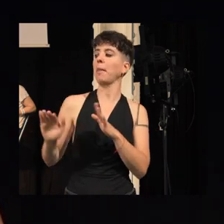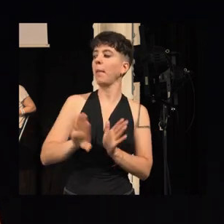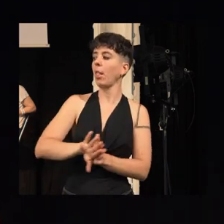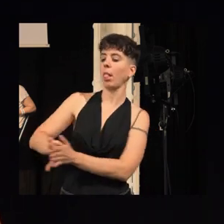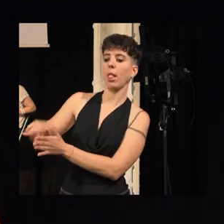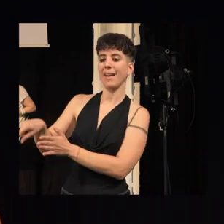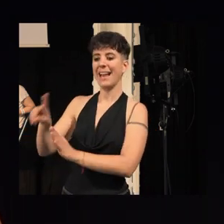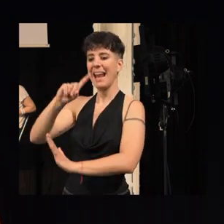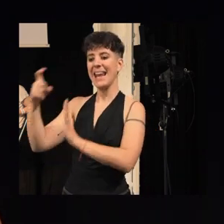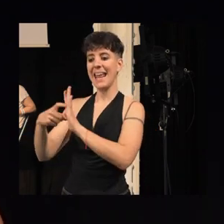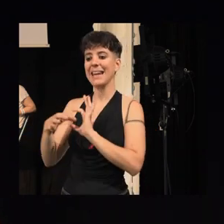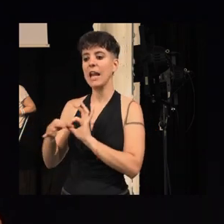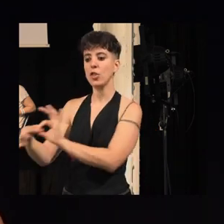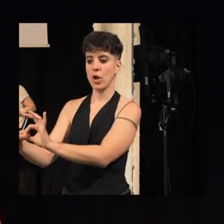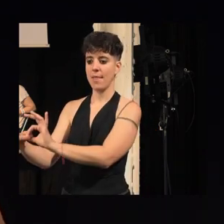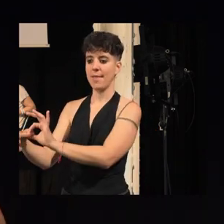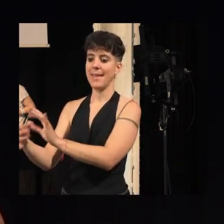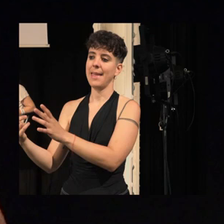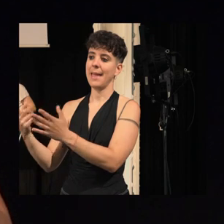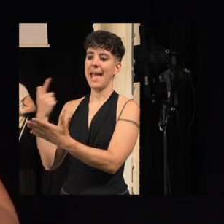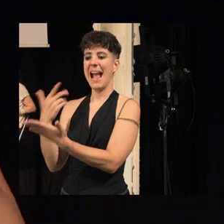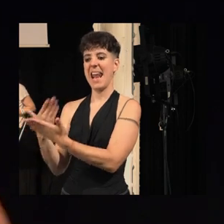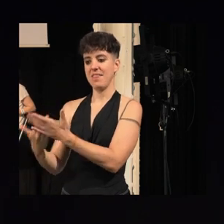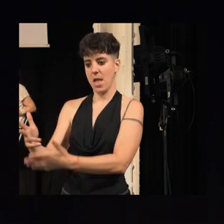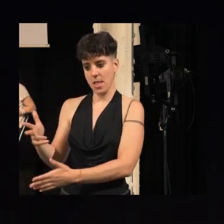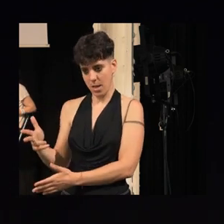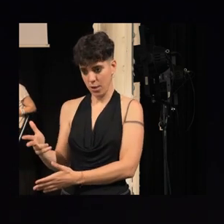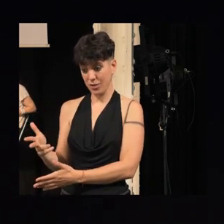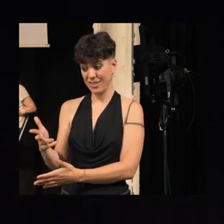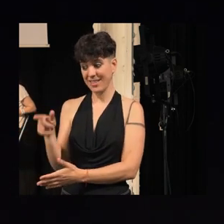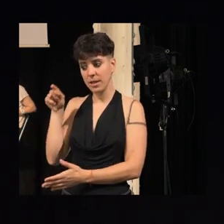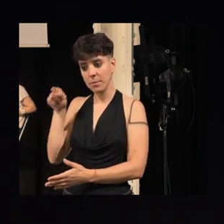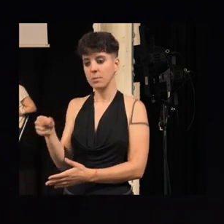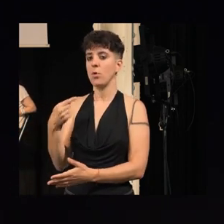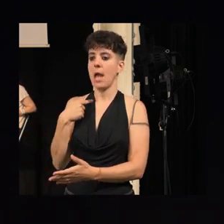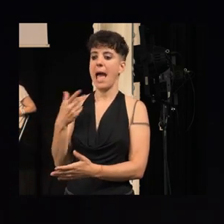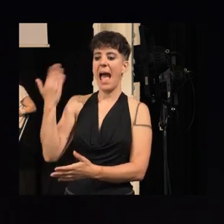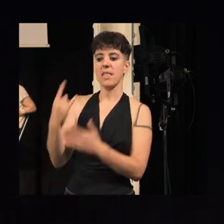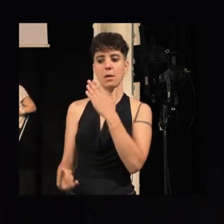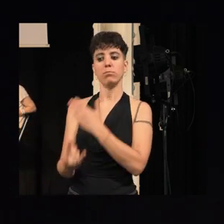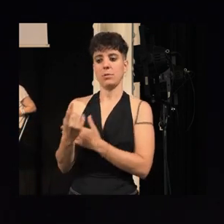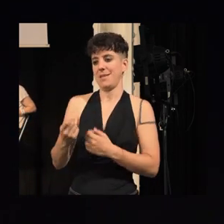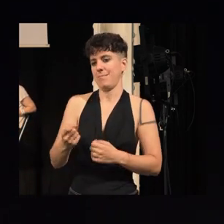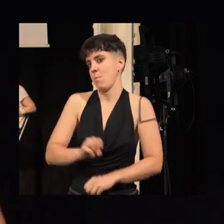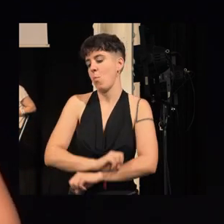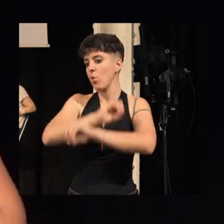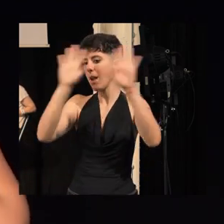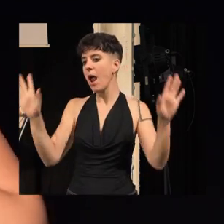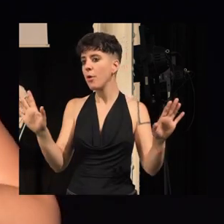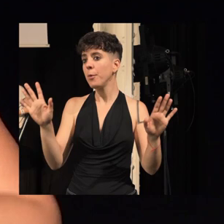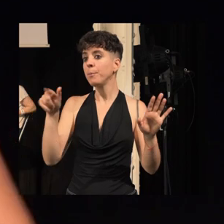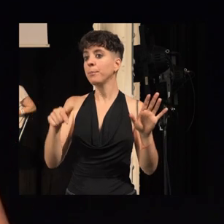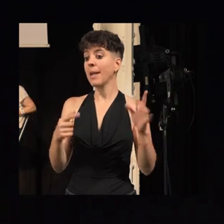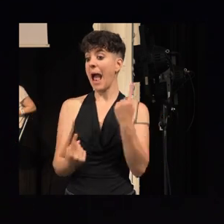toda la parte de la ley relacionada con la garantía de derechos. Y en este sentido yo creo que salió ayer y quedó muy claro,